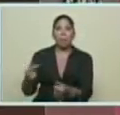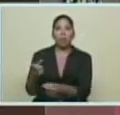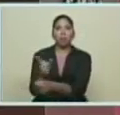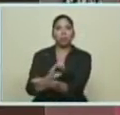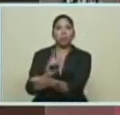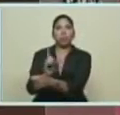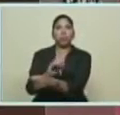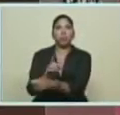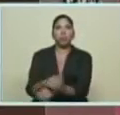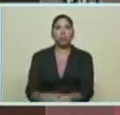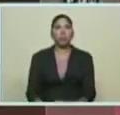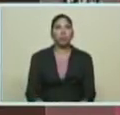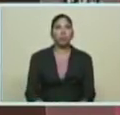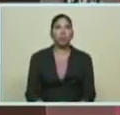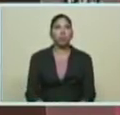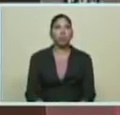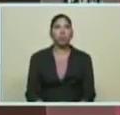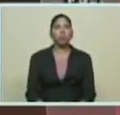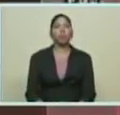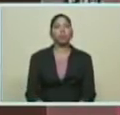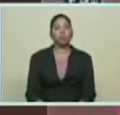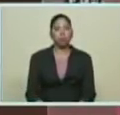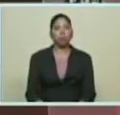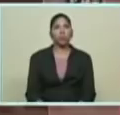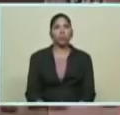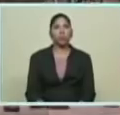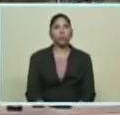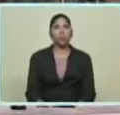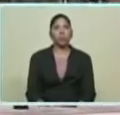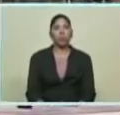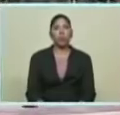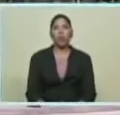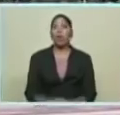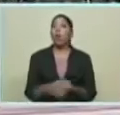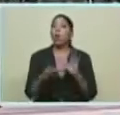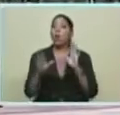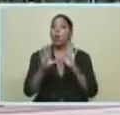Mano dura inmediata de la justicia, la ley, la constitución.